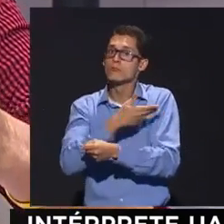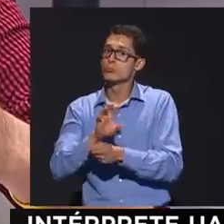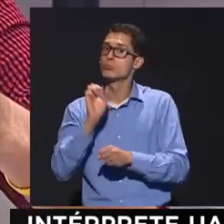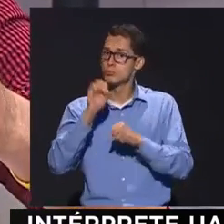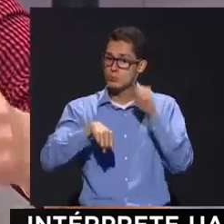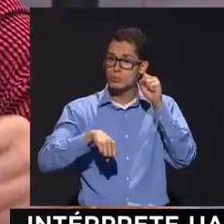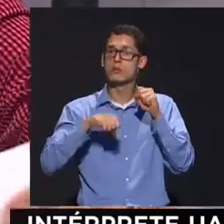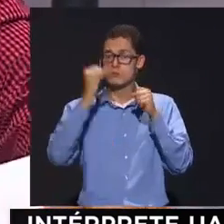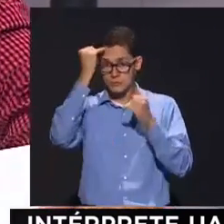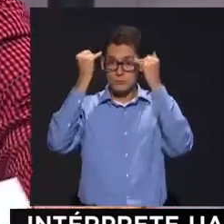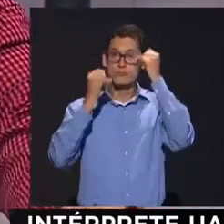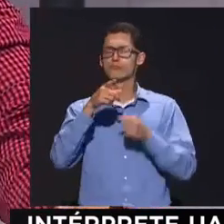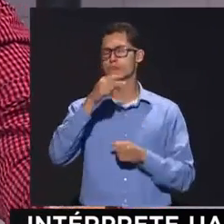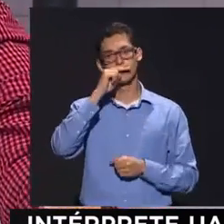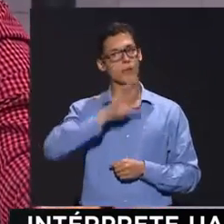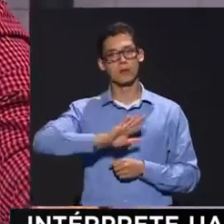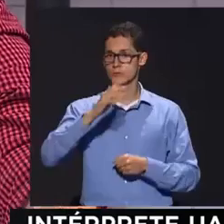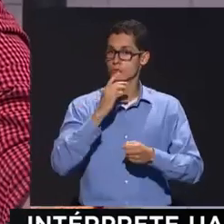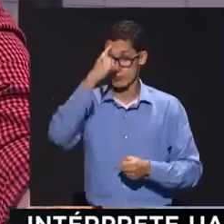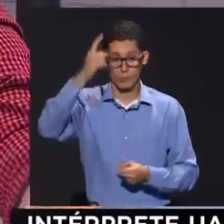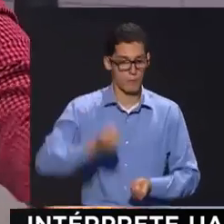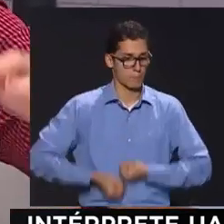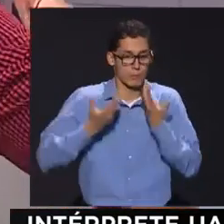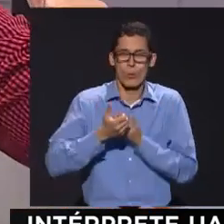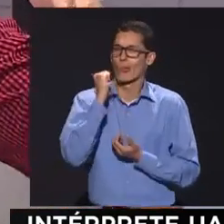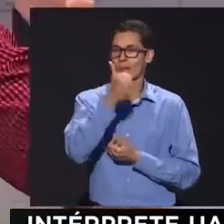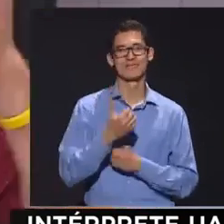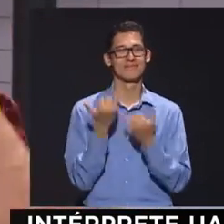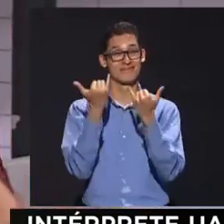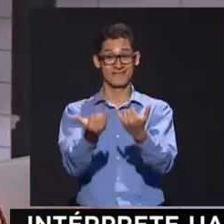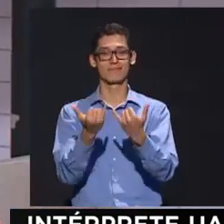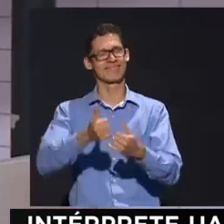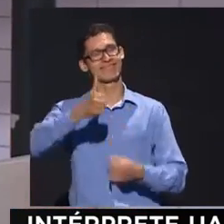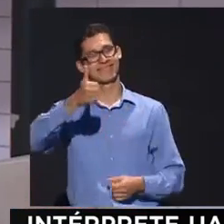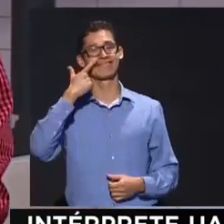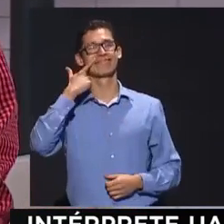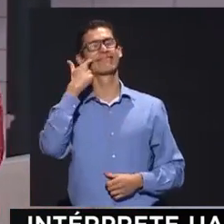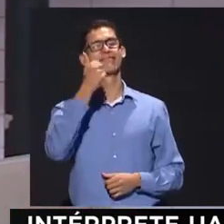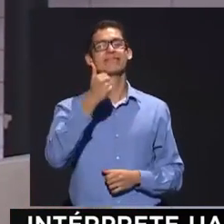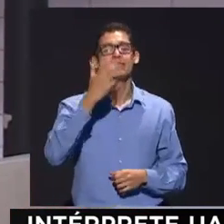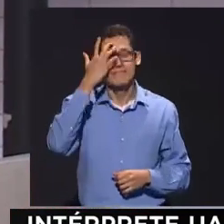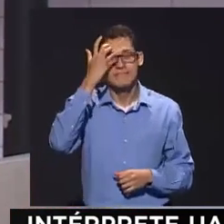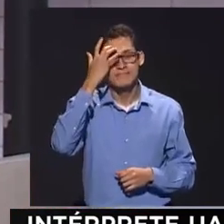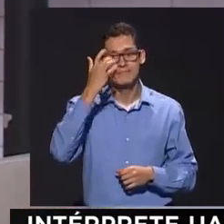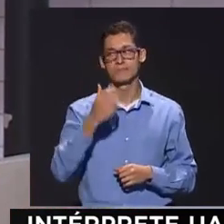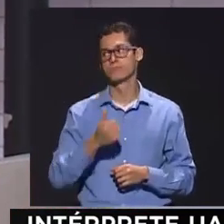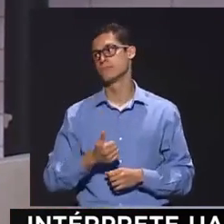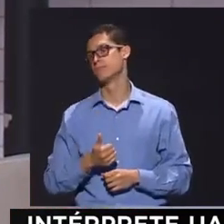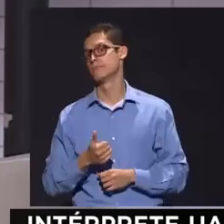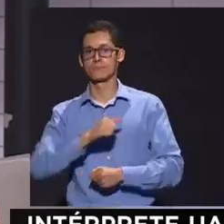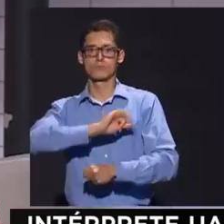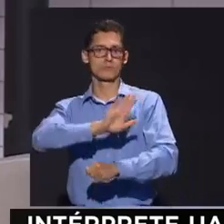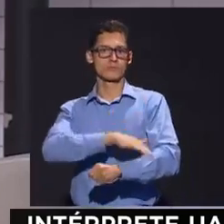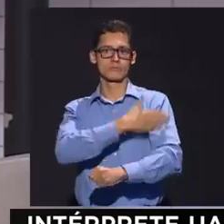música los niños lo saben hacer muy bien hoy hoy fantástico resulta que la música tiene muchas dimensiones